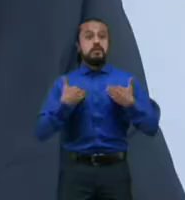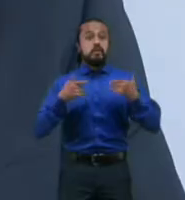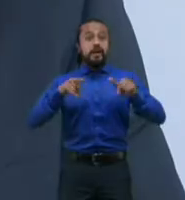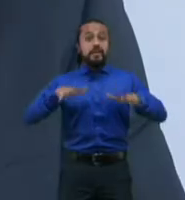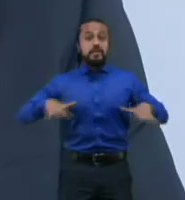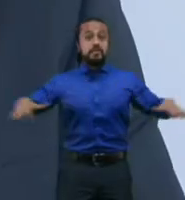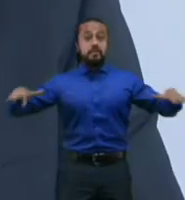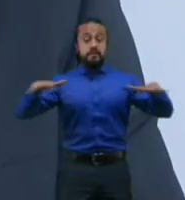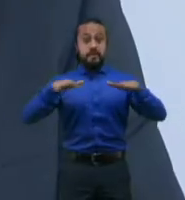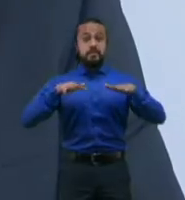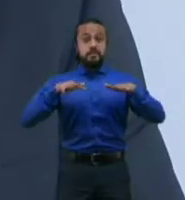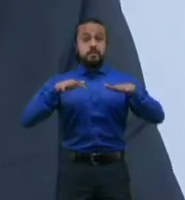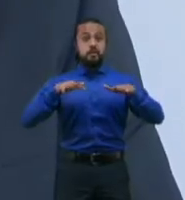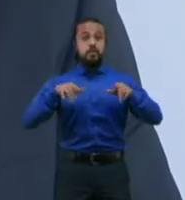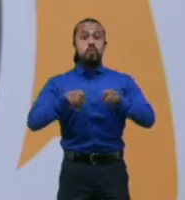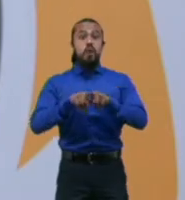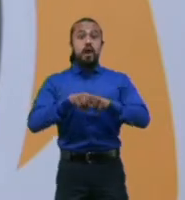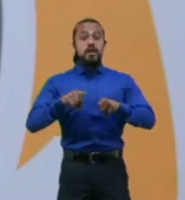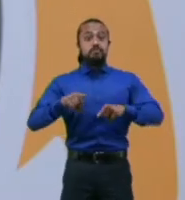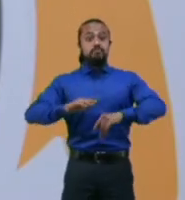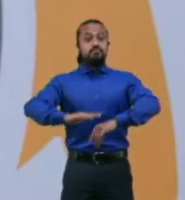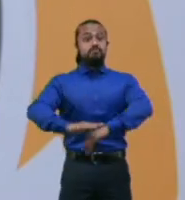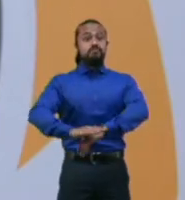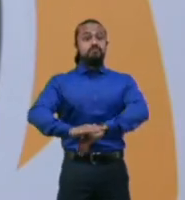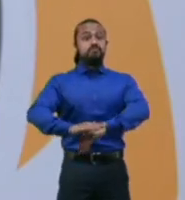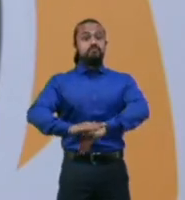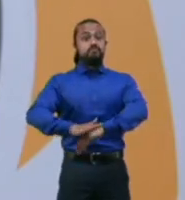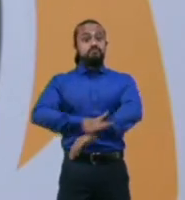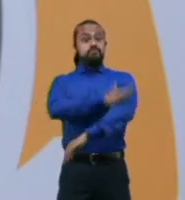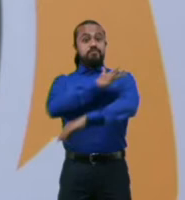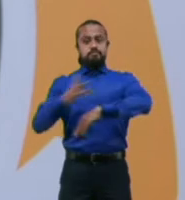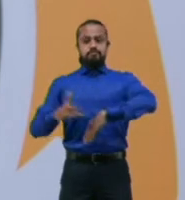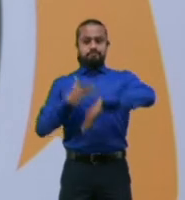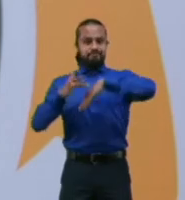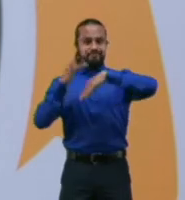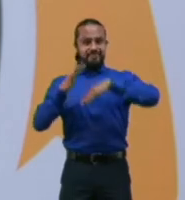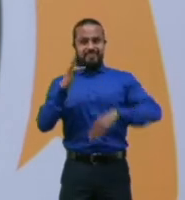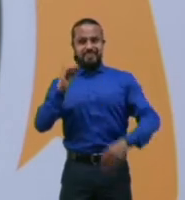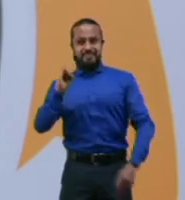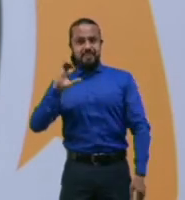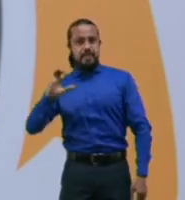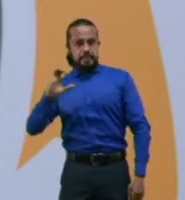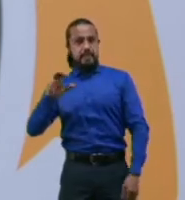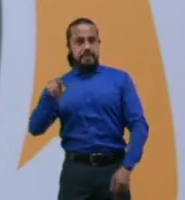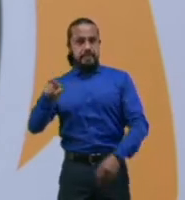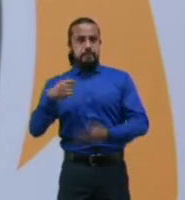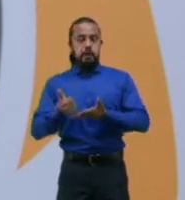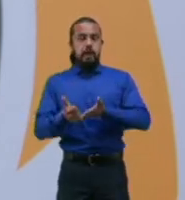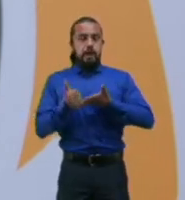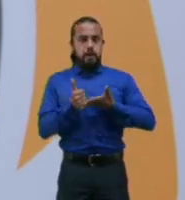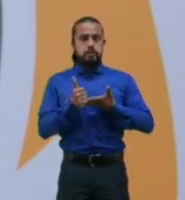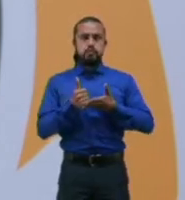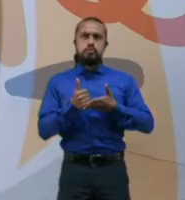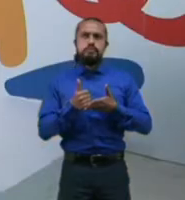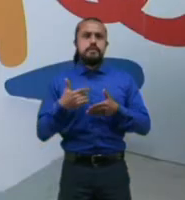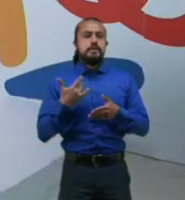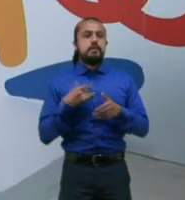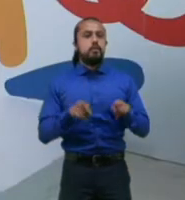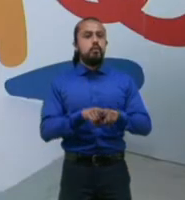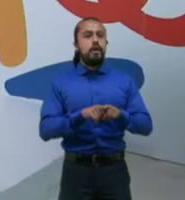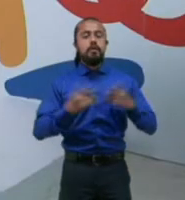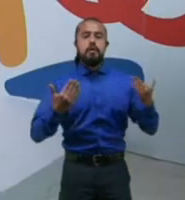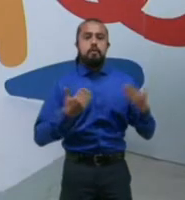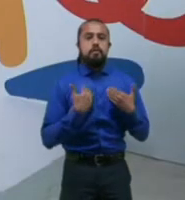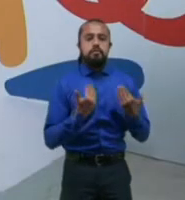de inspira tyc y a todos los que hoy nos están acompañando de verdad yo me siento muy contenta